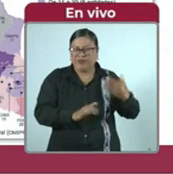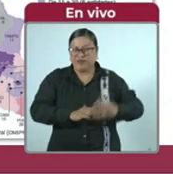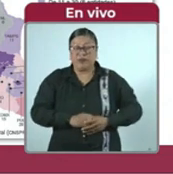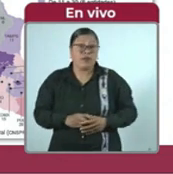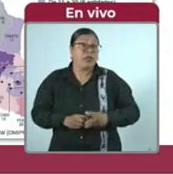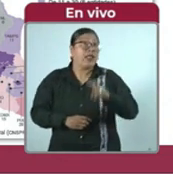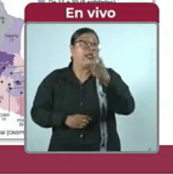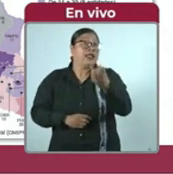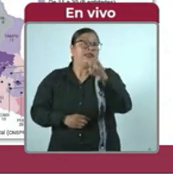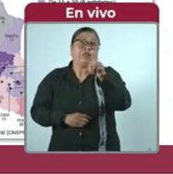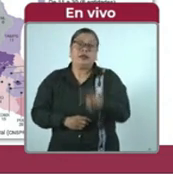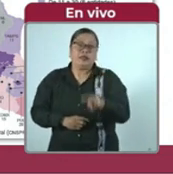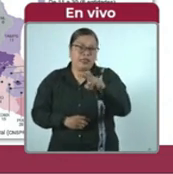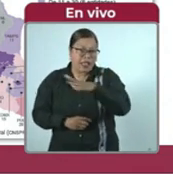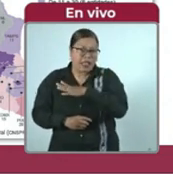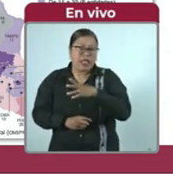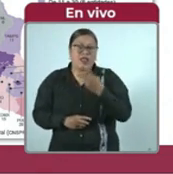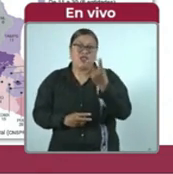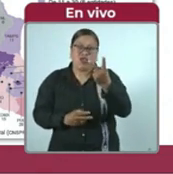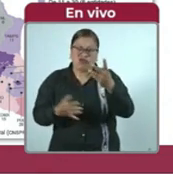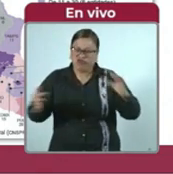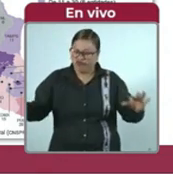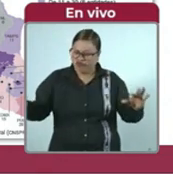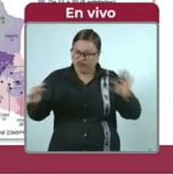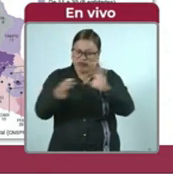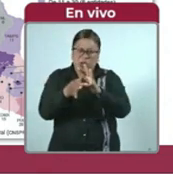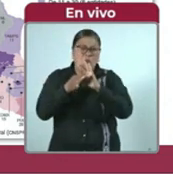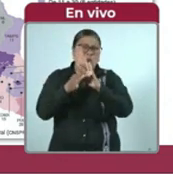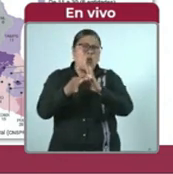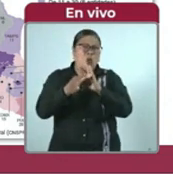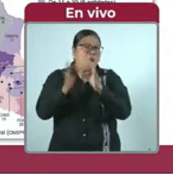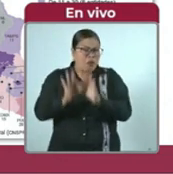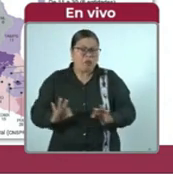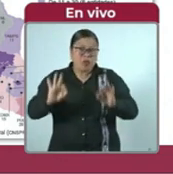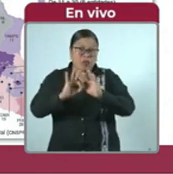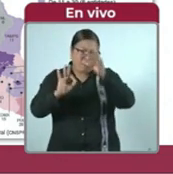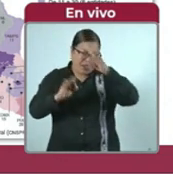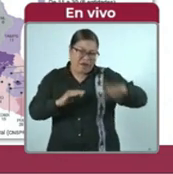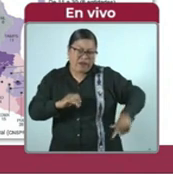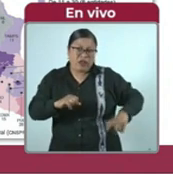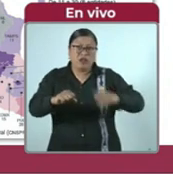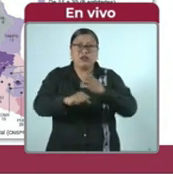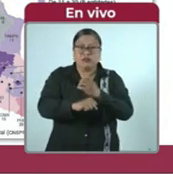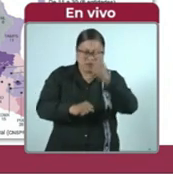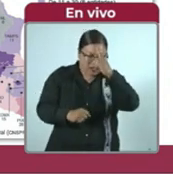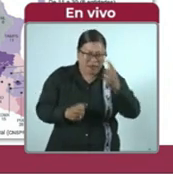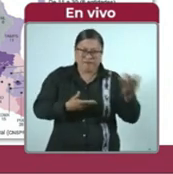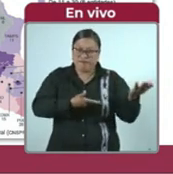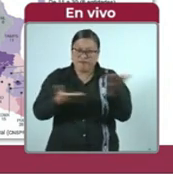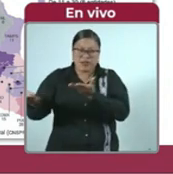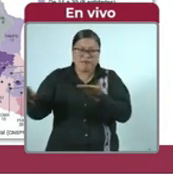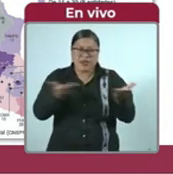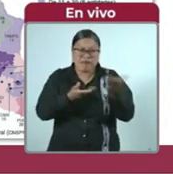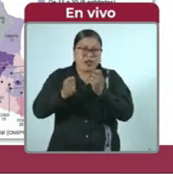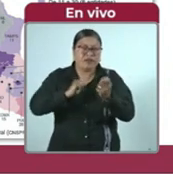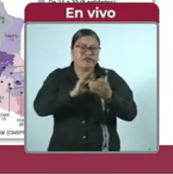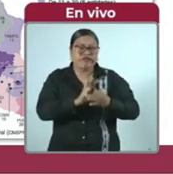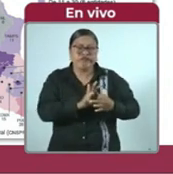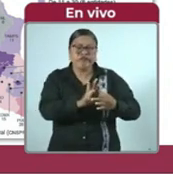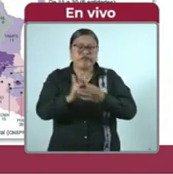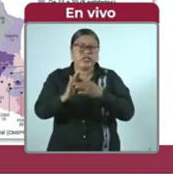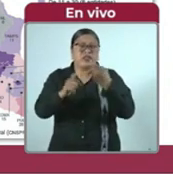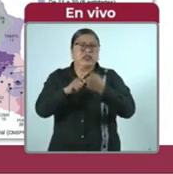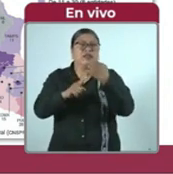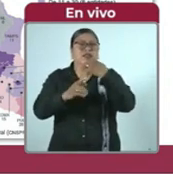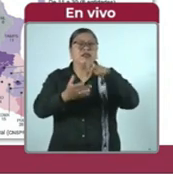la verdad es que se generaron dos sinergias muy importantes para el gobierno del estado en la relación con la